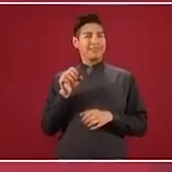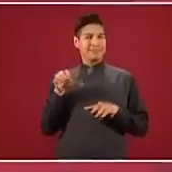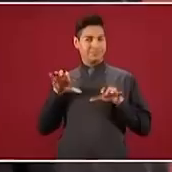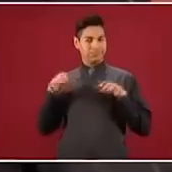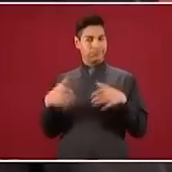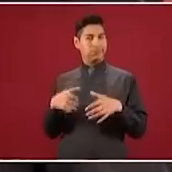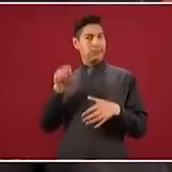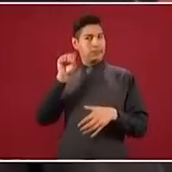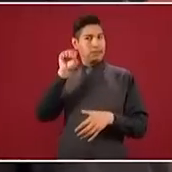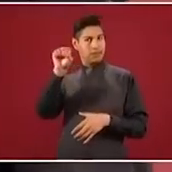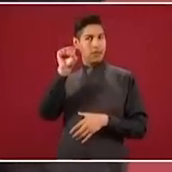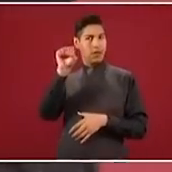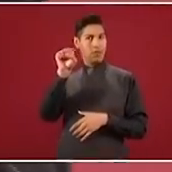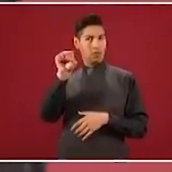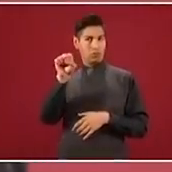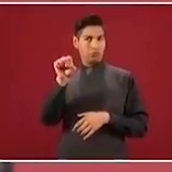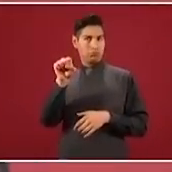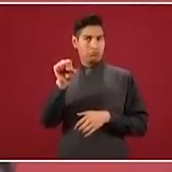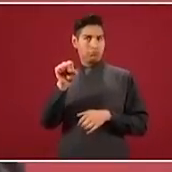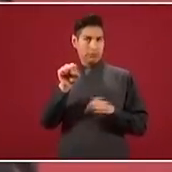salud,